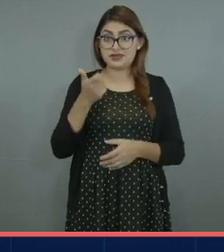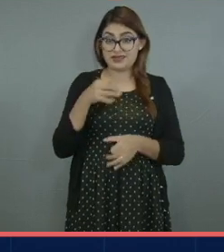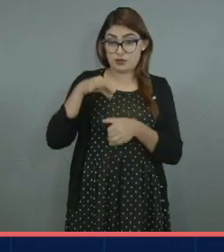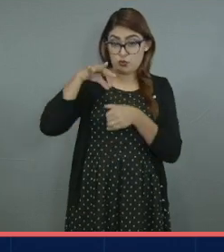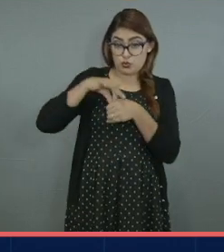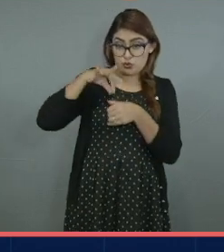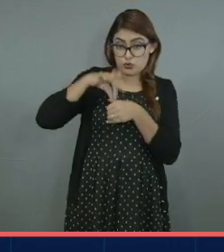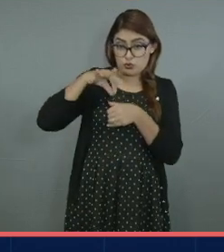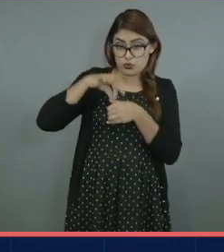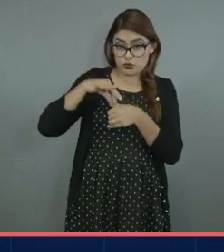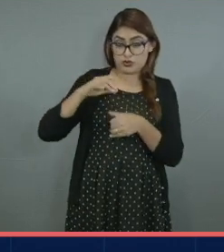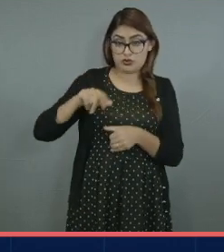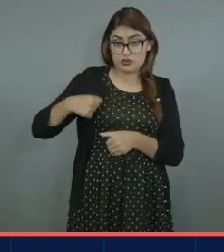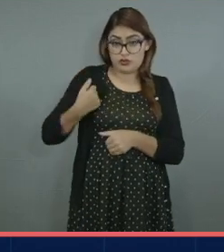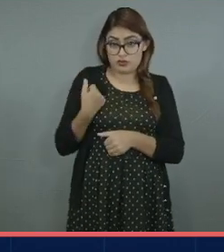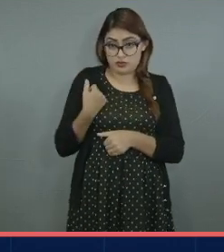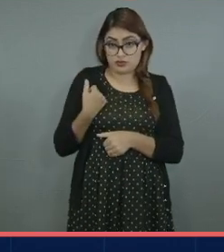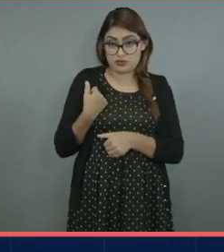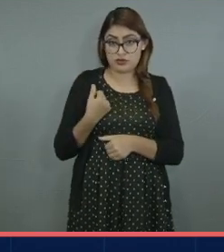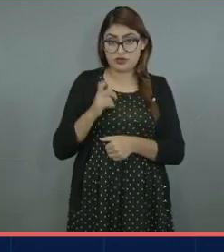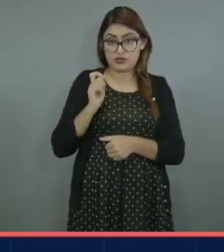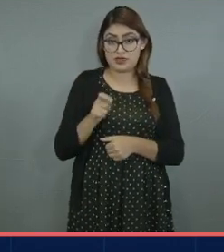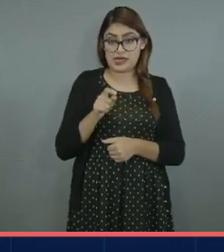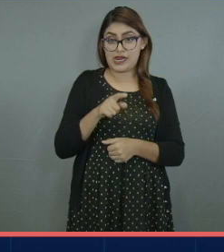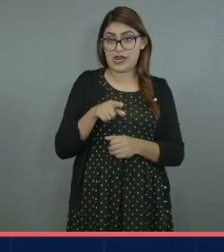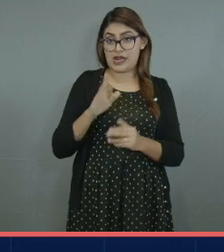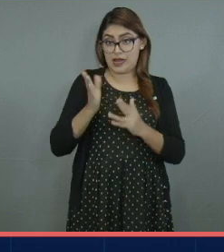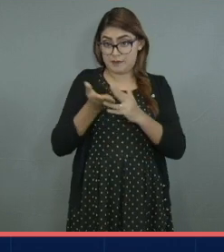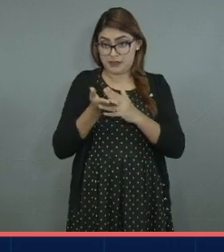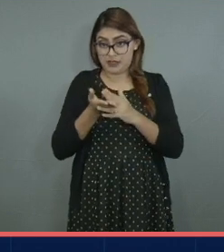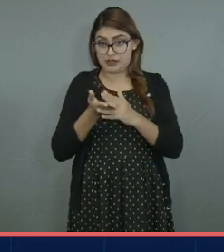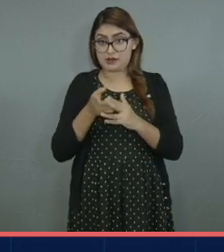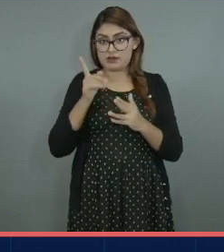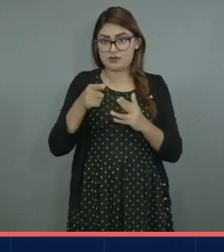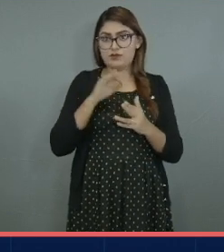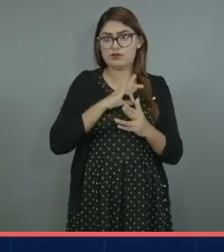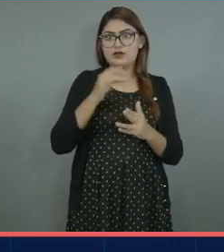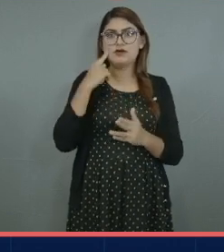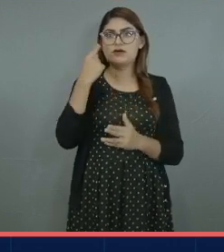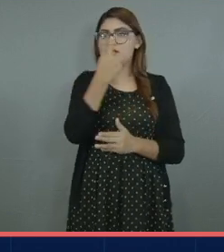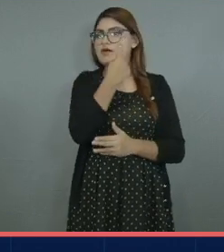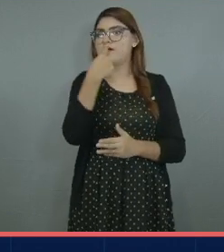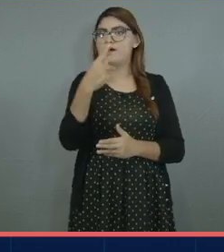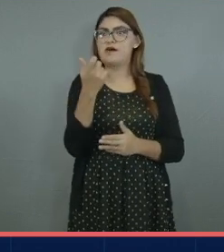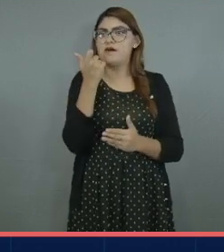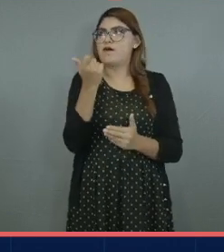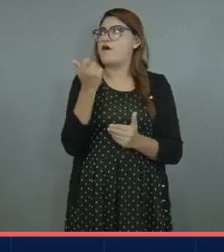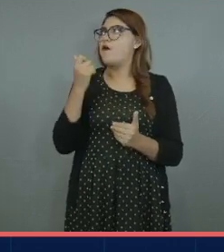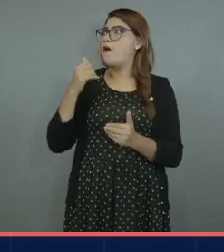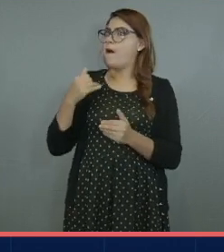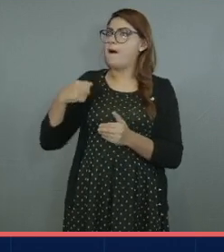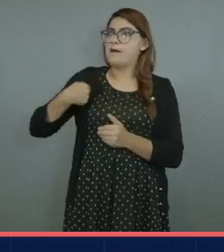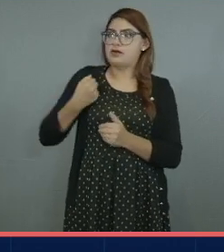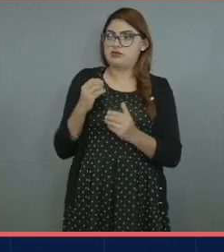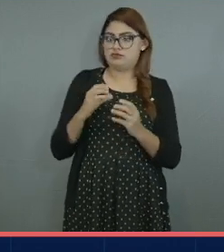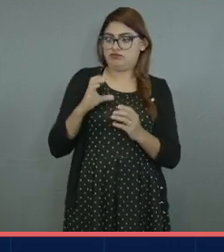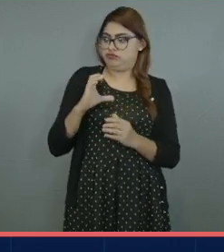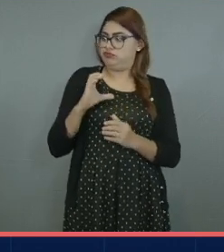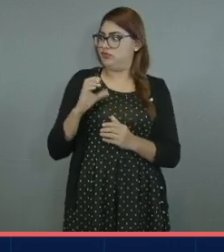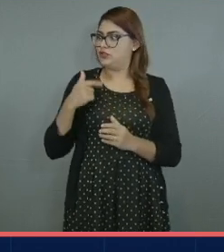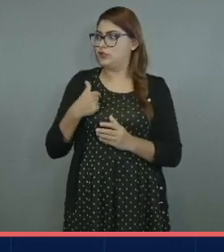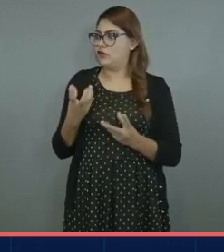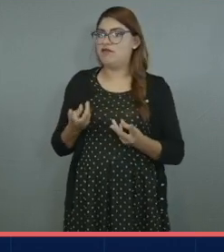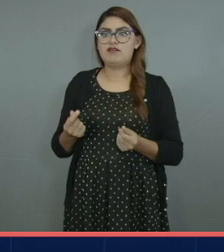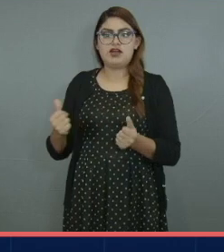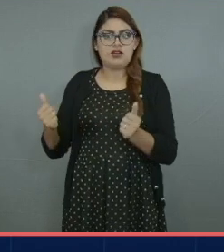juntes, la mitad de ese dinero, te la vas a poder gastar en lo que tú quieras. Suena